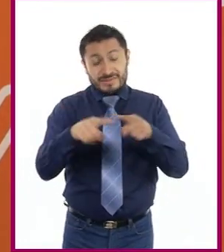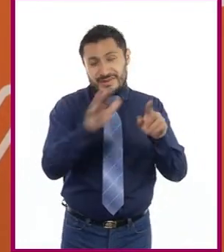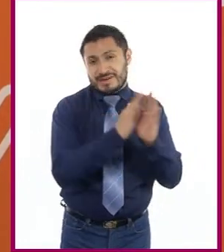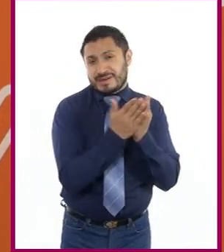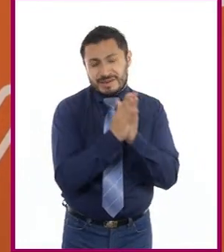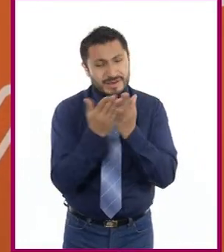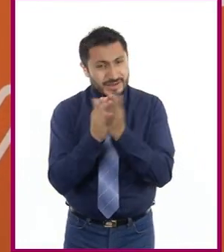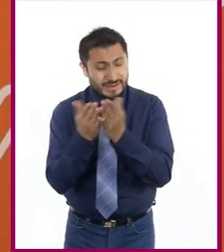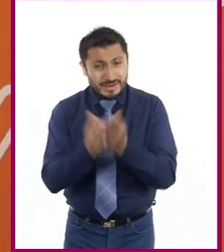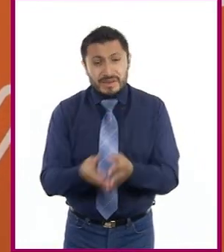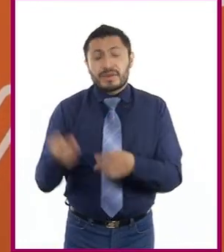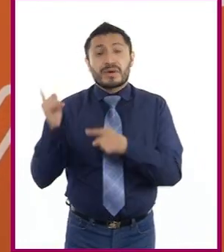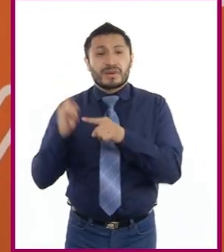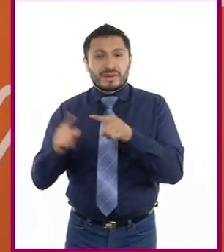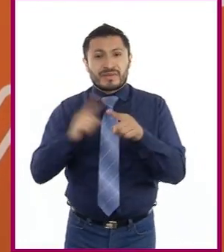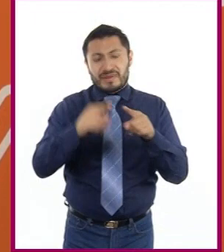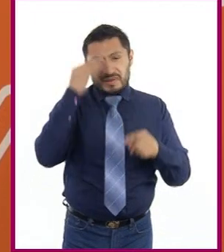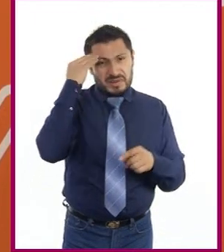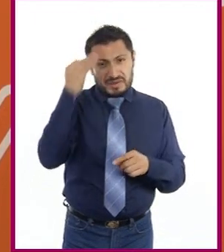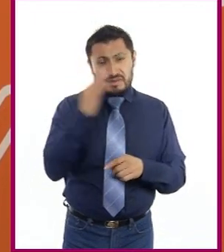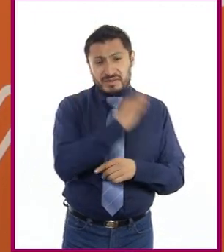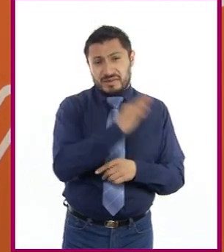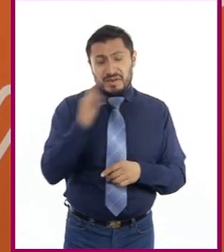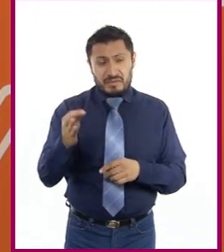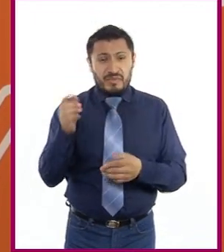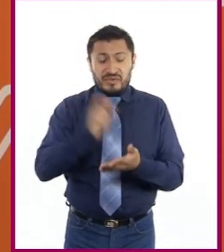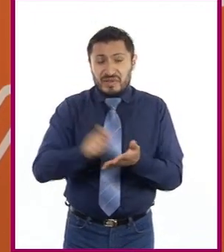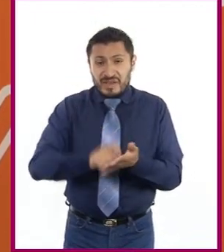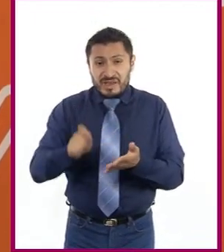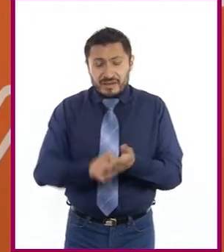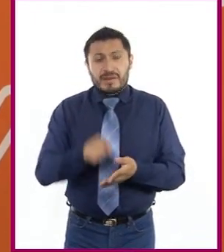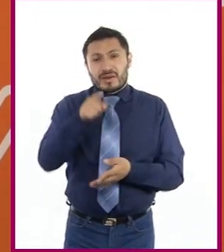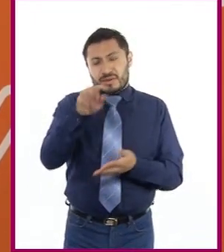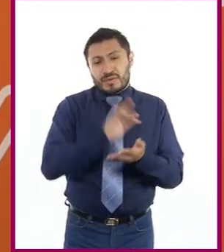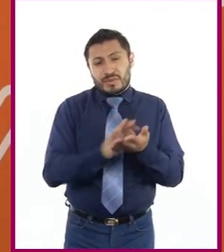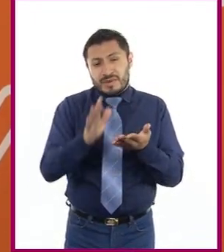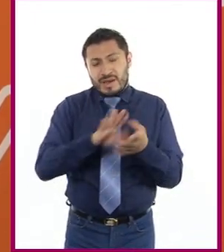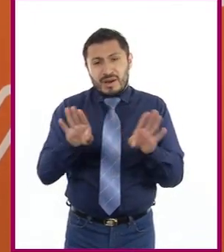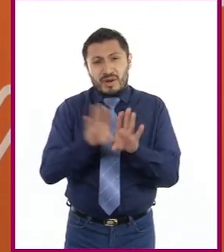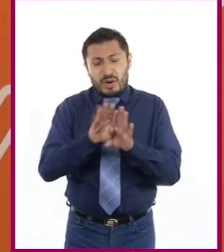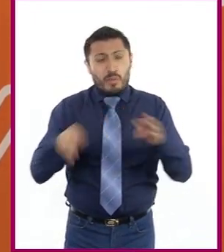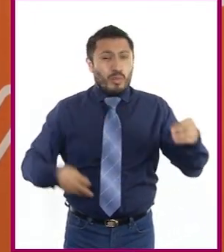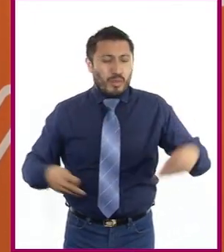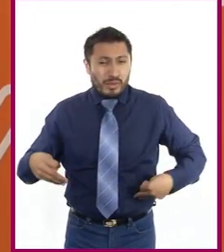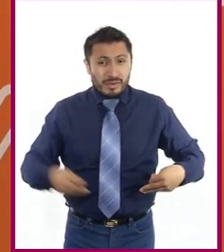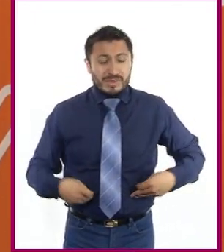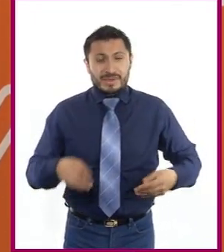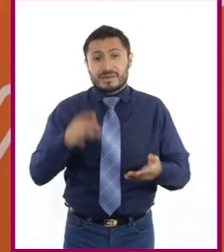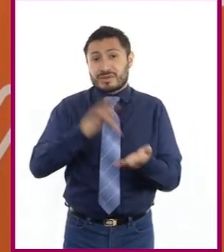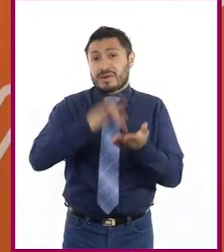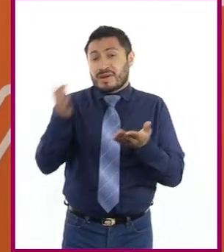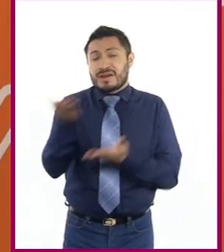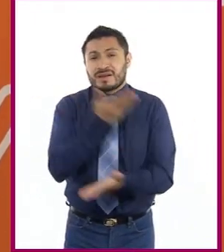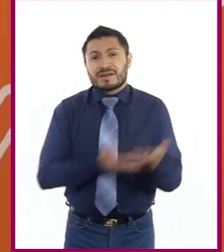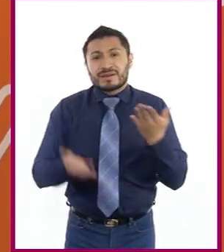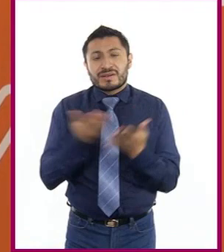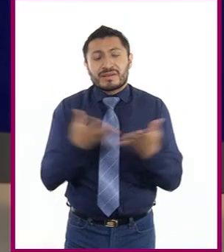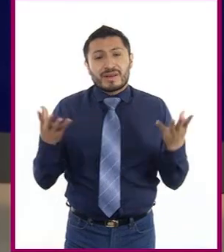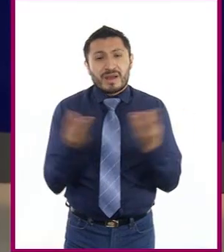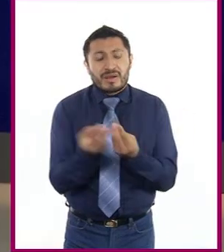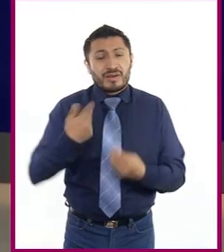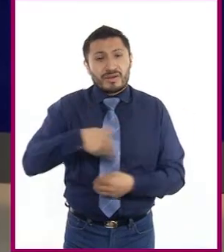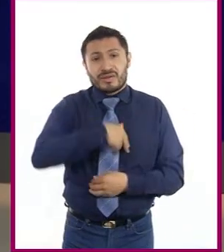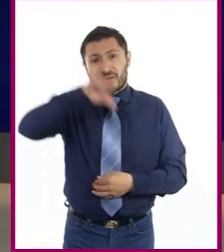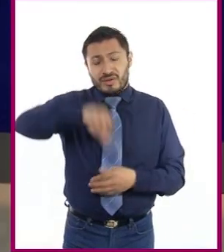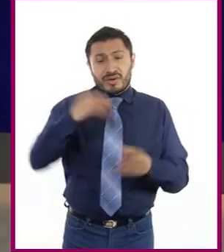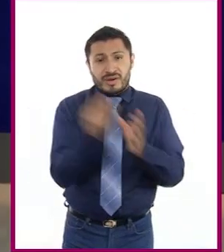y dramaturgos de diferentes épocas que puedan leer de forma dramatizada. Gracias por compartir con nosotros esta